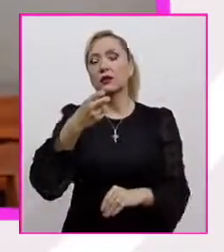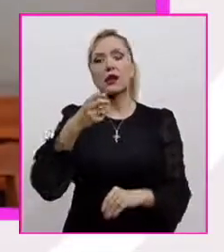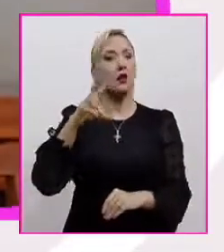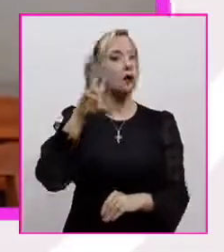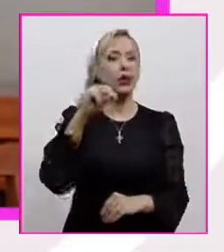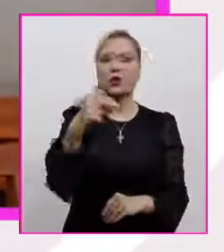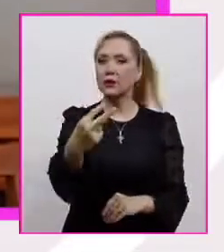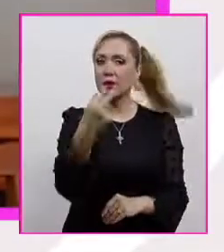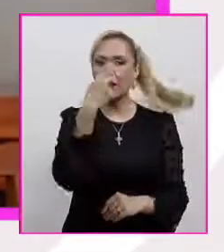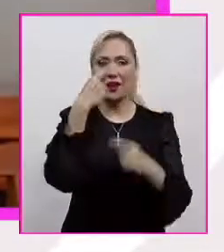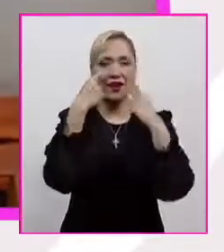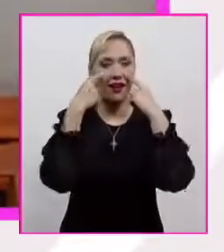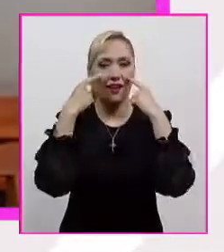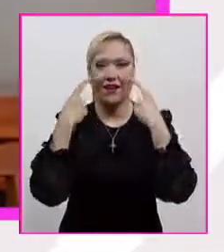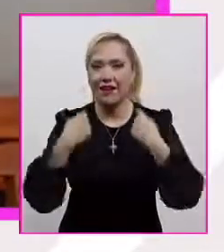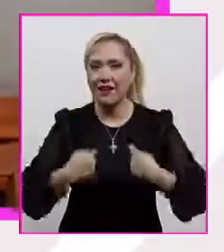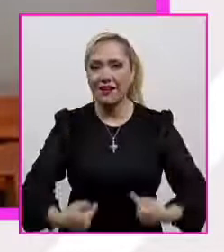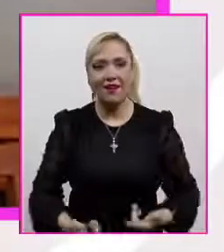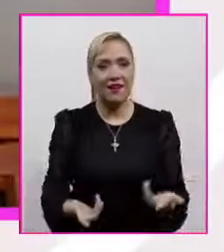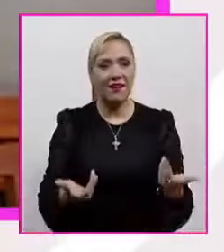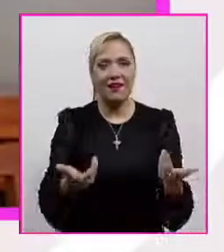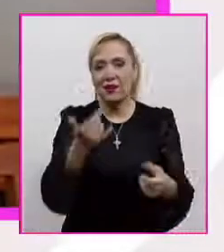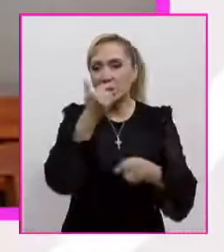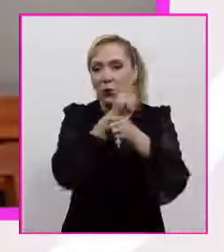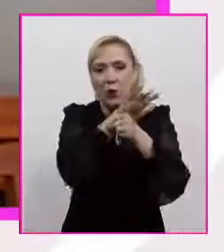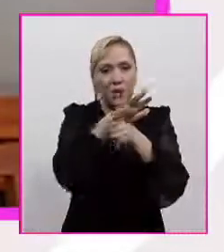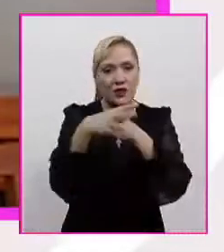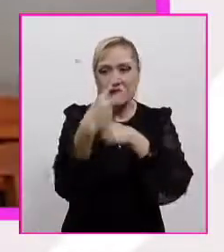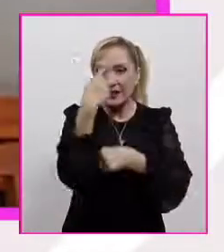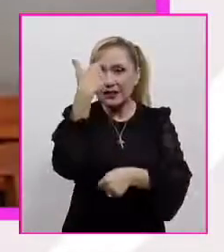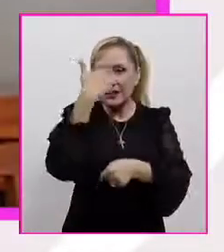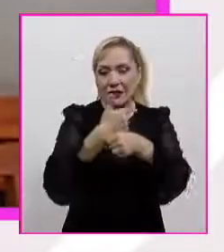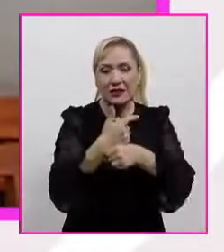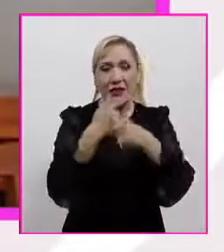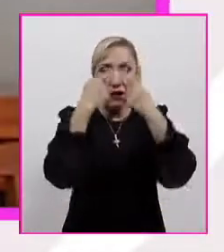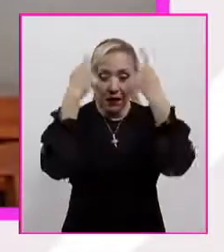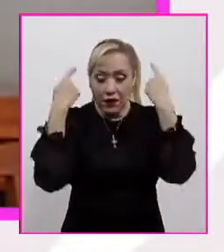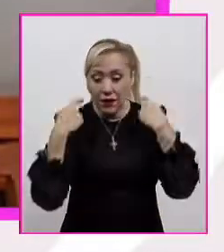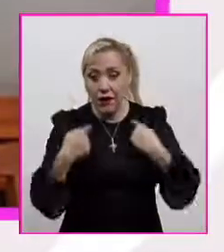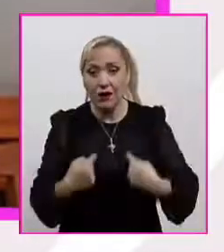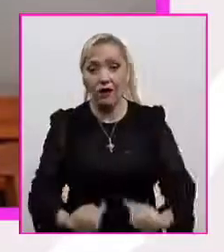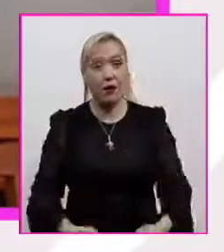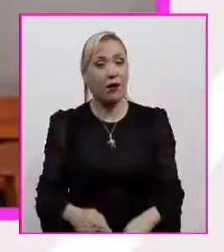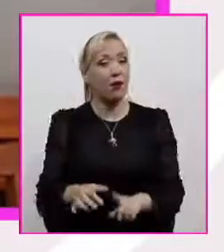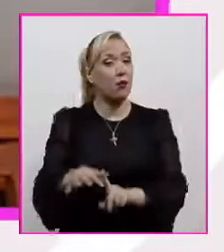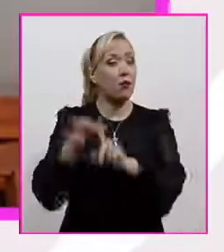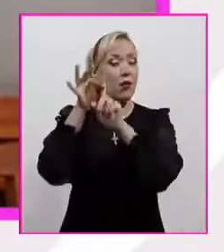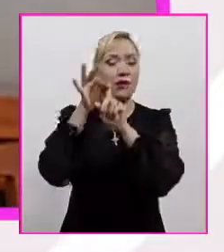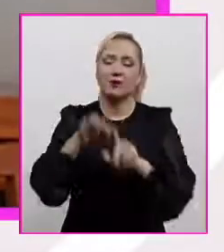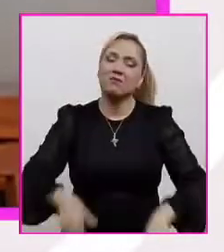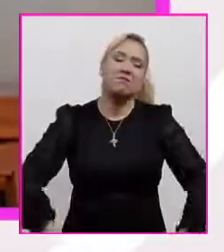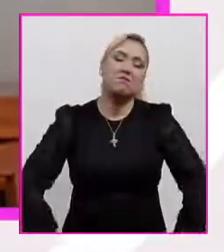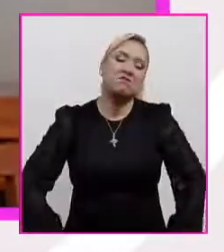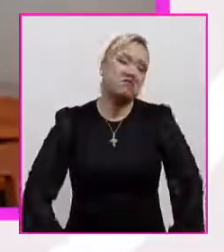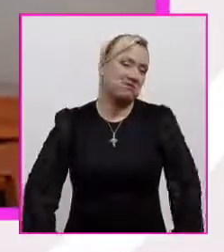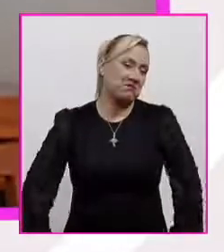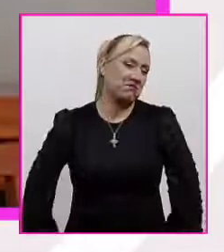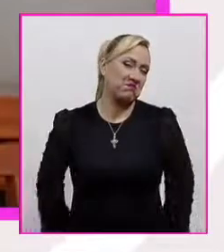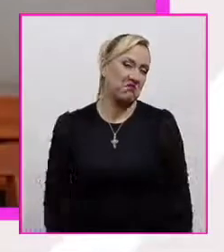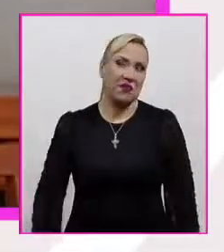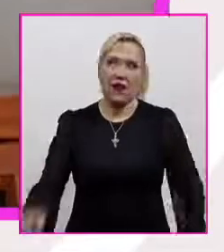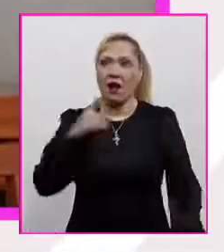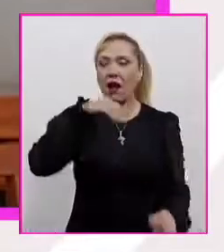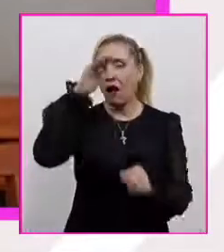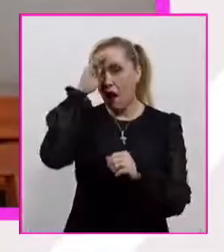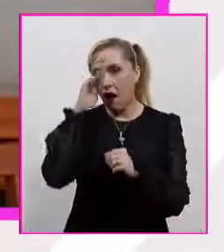ve. Es imposible que sepamos la nacionalidad de alguien por la fisionomía. Eso no es posible y es algo que creo